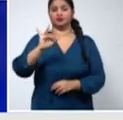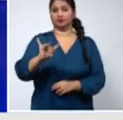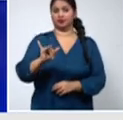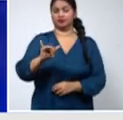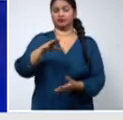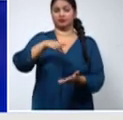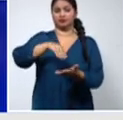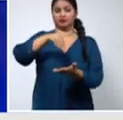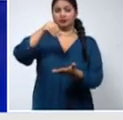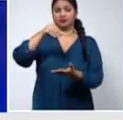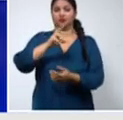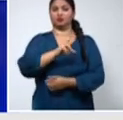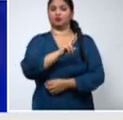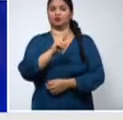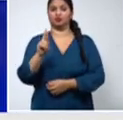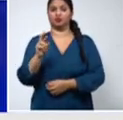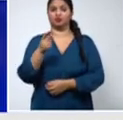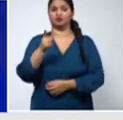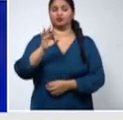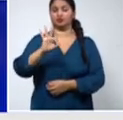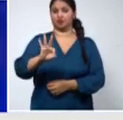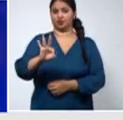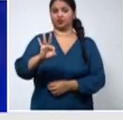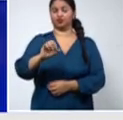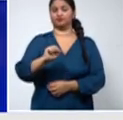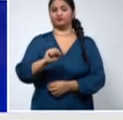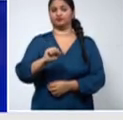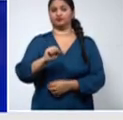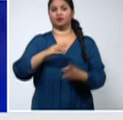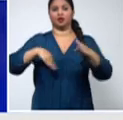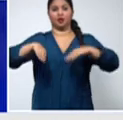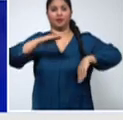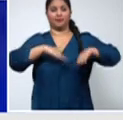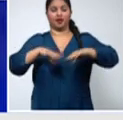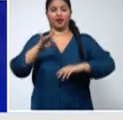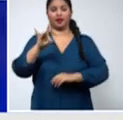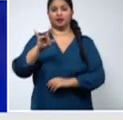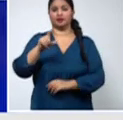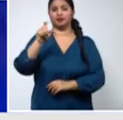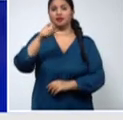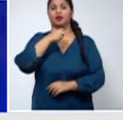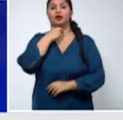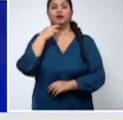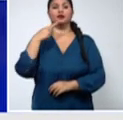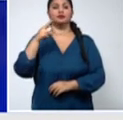la Revolución 18, Playa 15, Cerro 14,